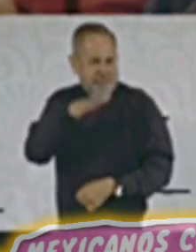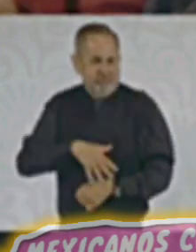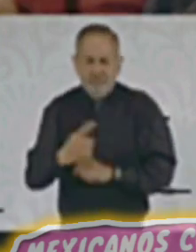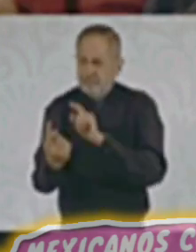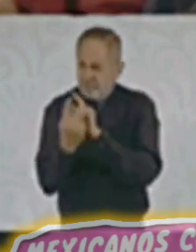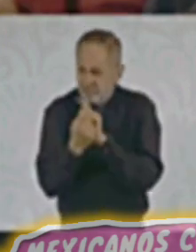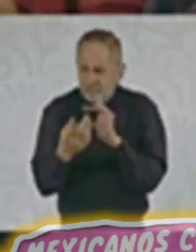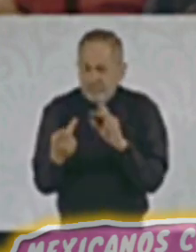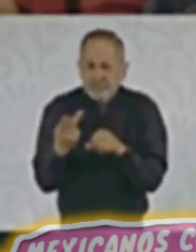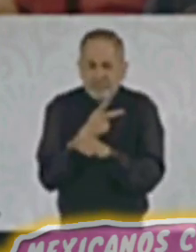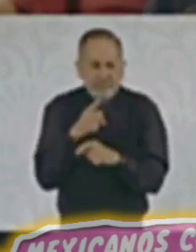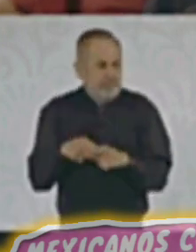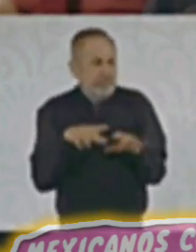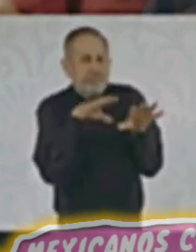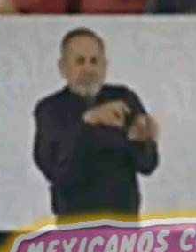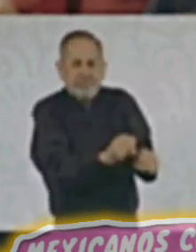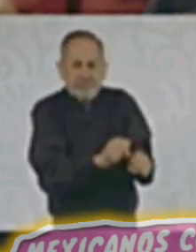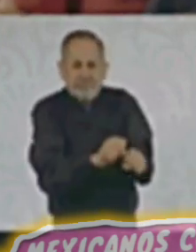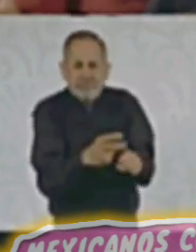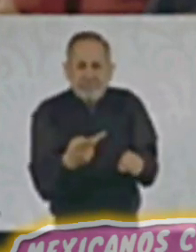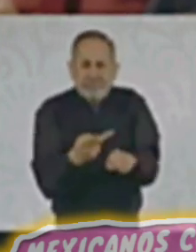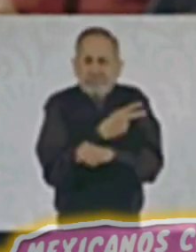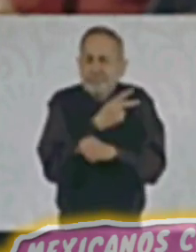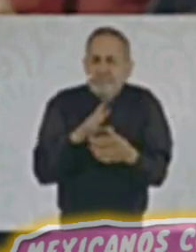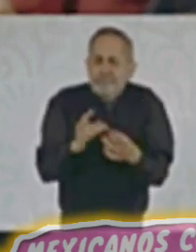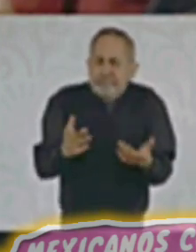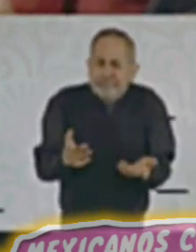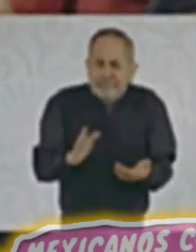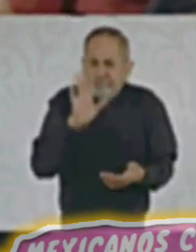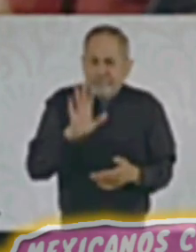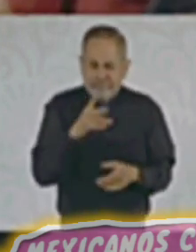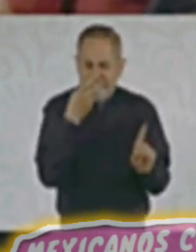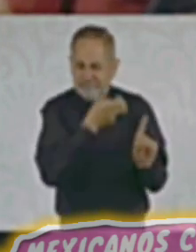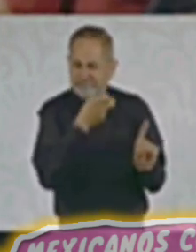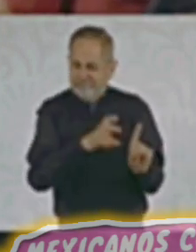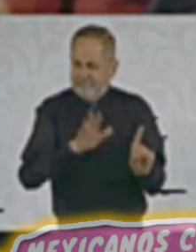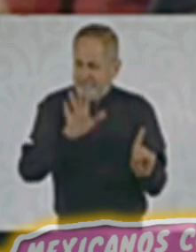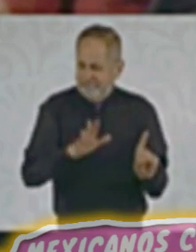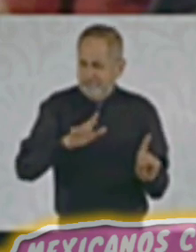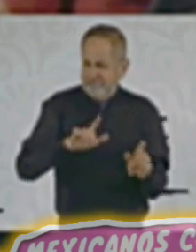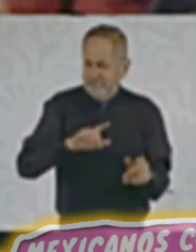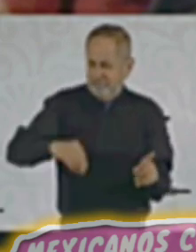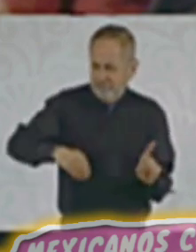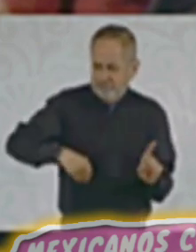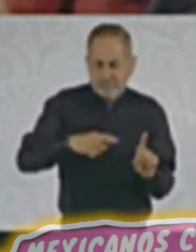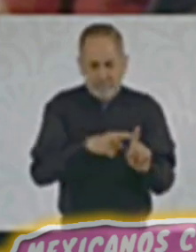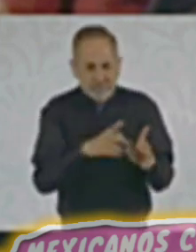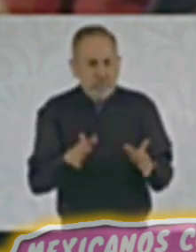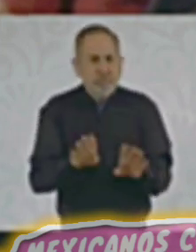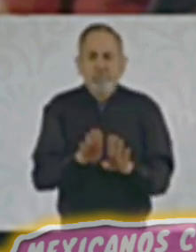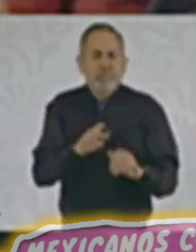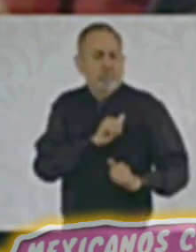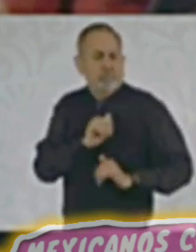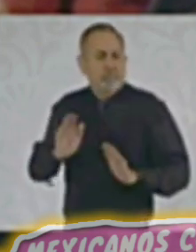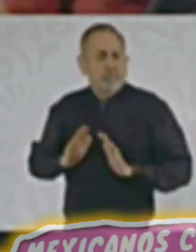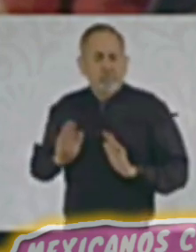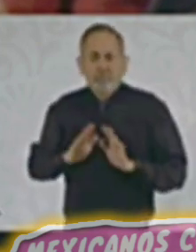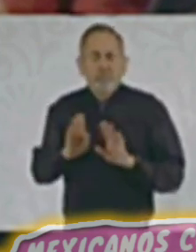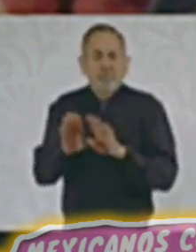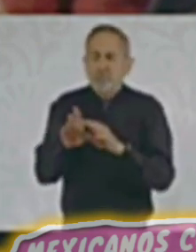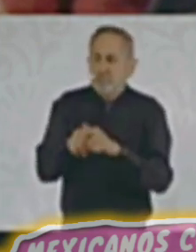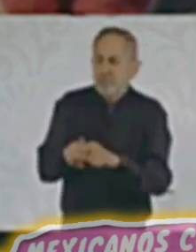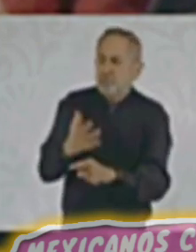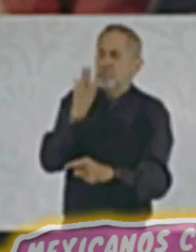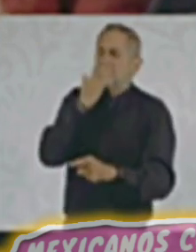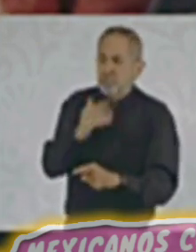la detención de este presunto delincuente y que por parte del Ejército, de las Fuerzas Armadas, no hubiera